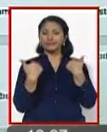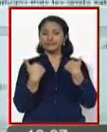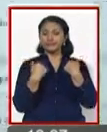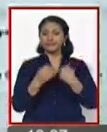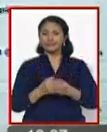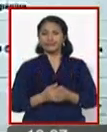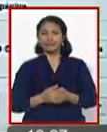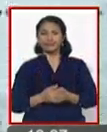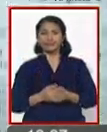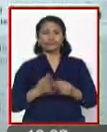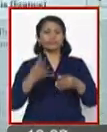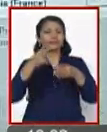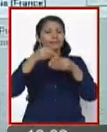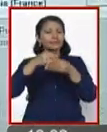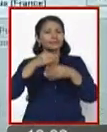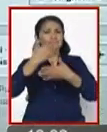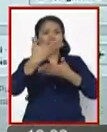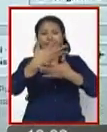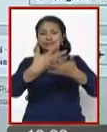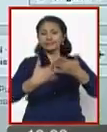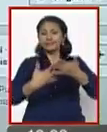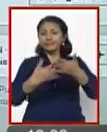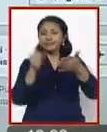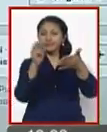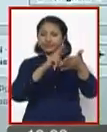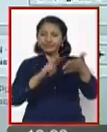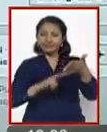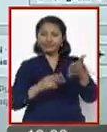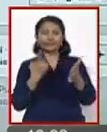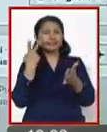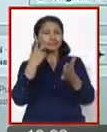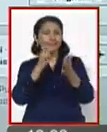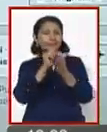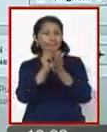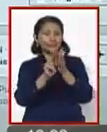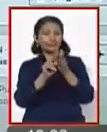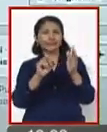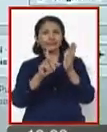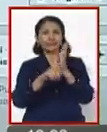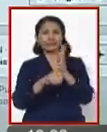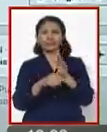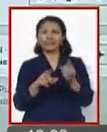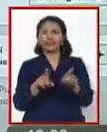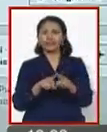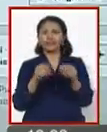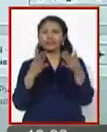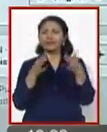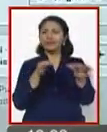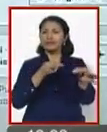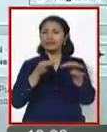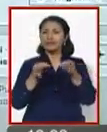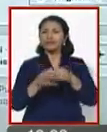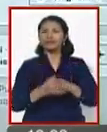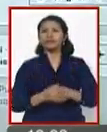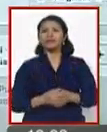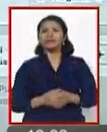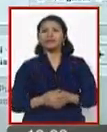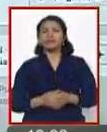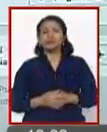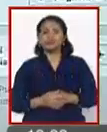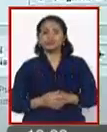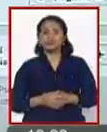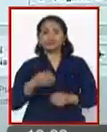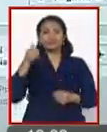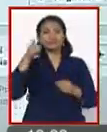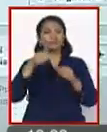encontrar los contenidos, por supuesto, puede leerlos, reproducirlos, no hay problema y sobre todo dejar sus comentarios, opiniones y